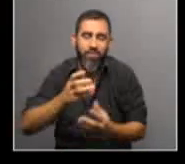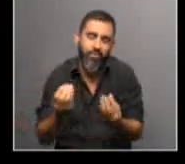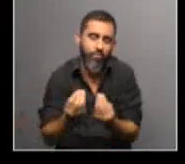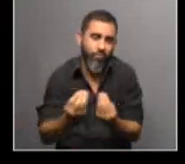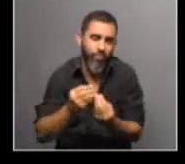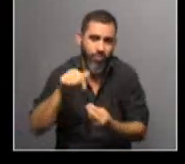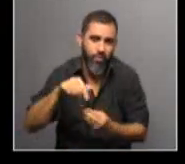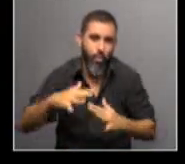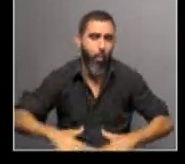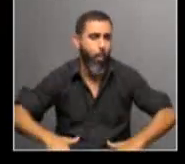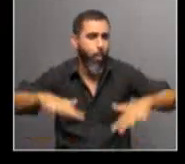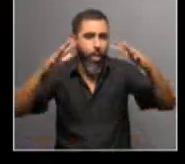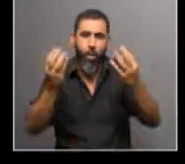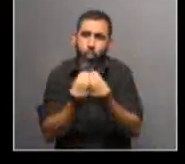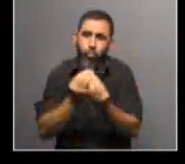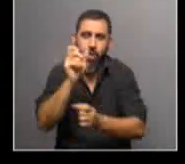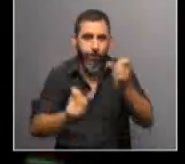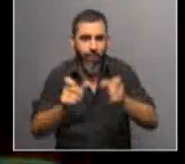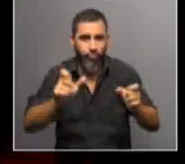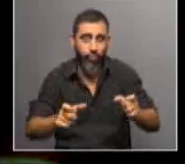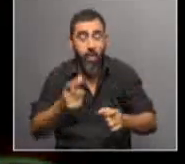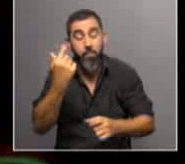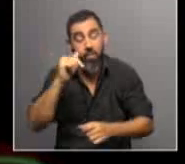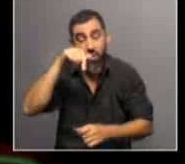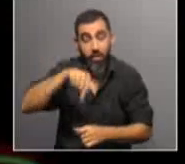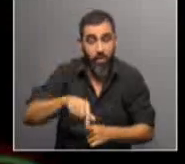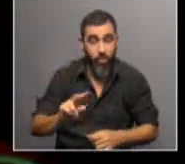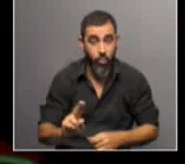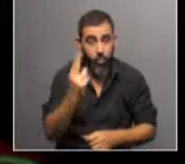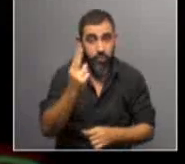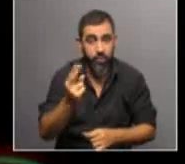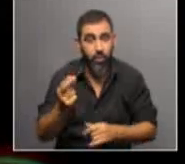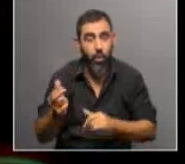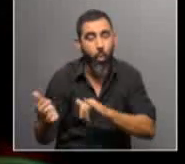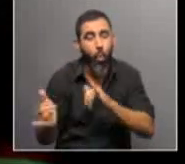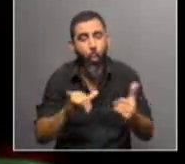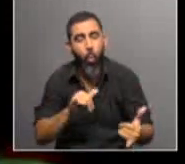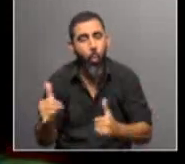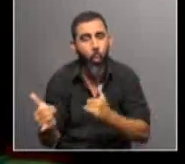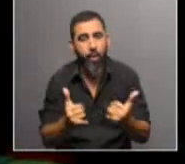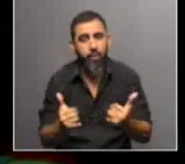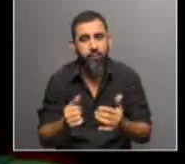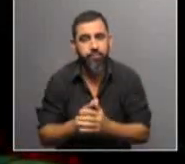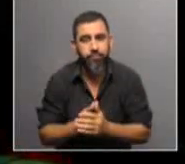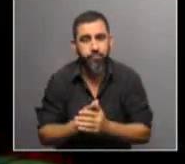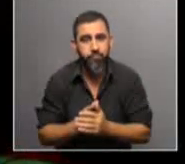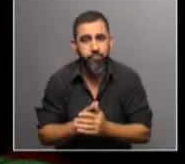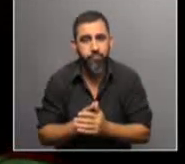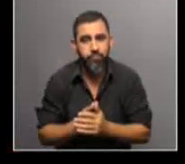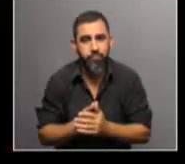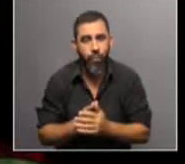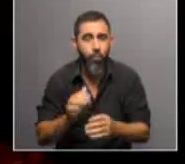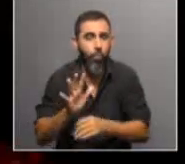va a ser mucho más grande ahí porque hay mucho más gente. Pero acá, acá juega con otra, ¿cómo puedo decir? Garro